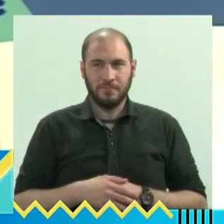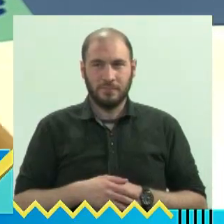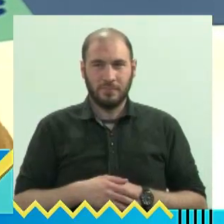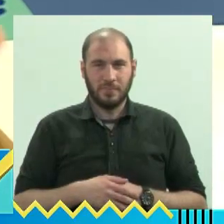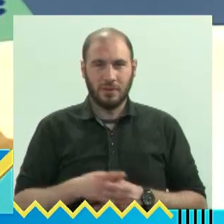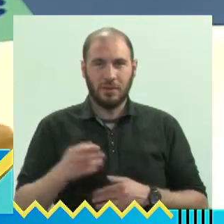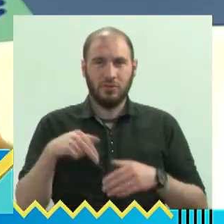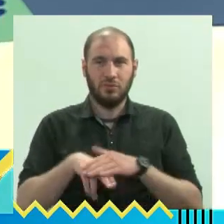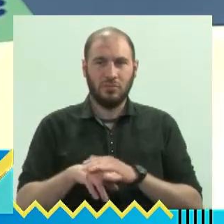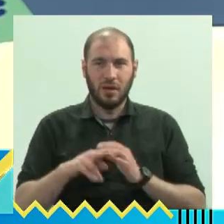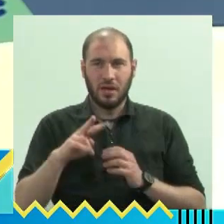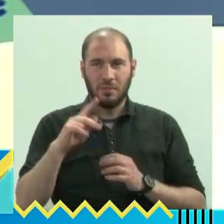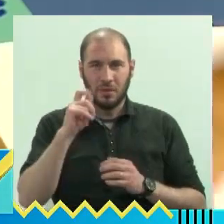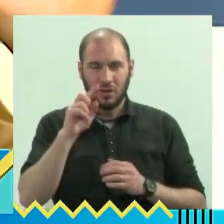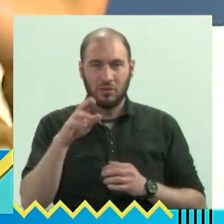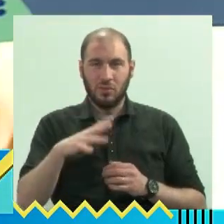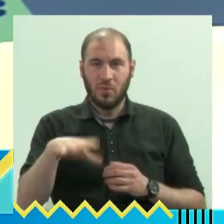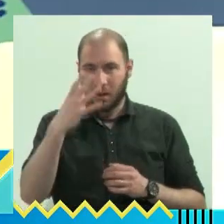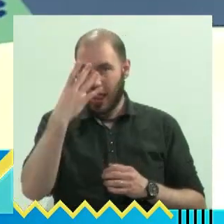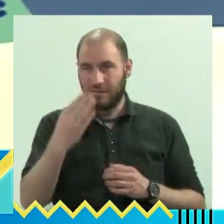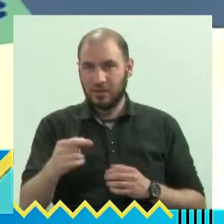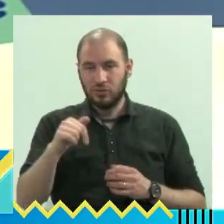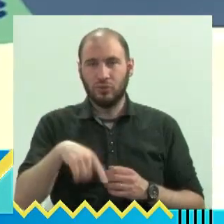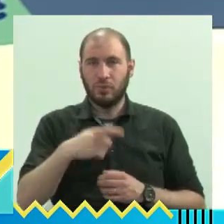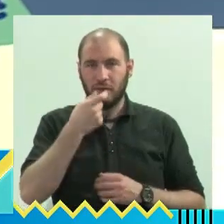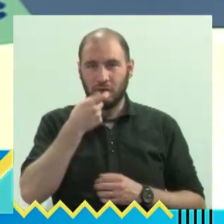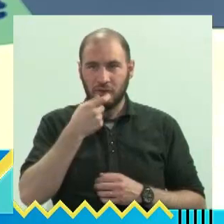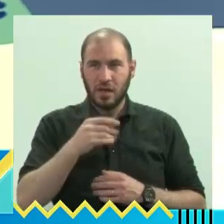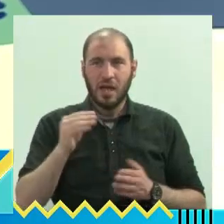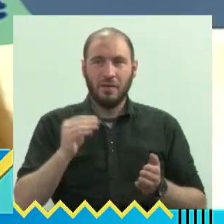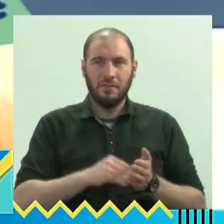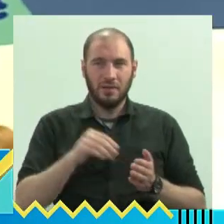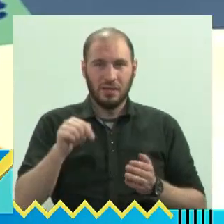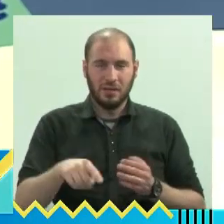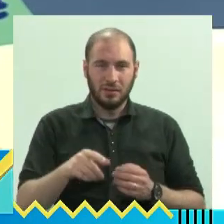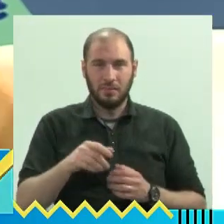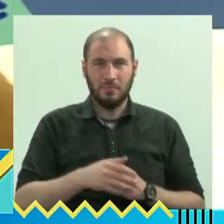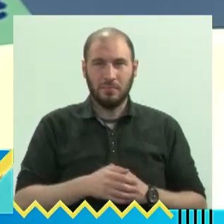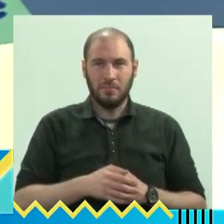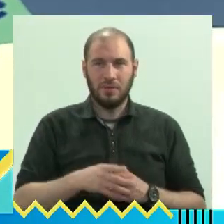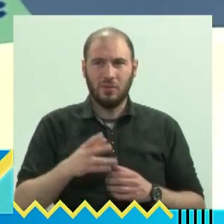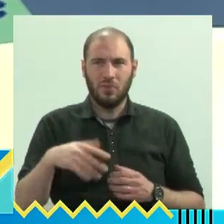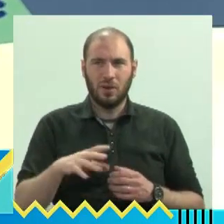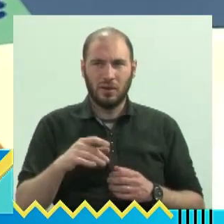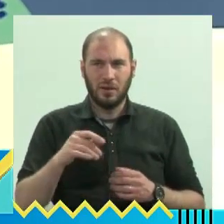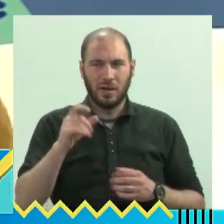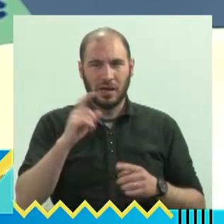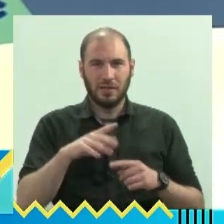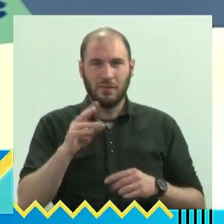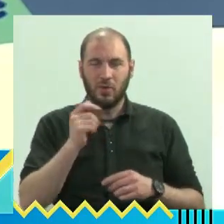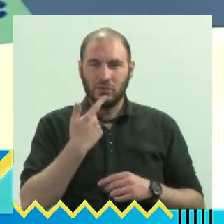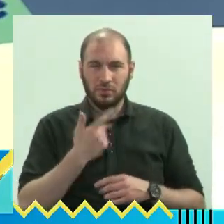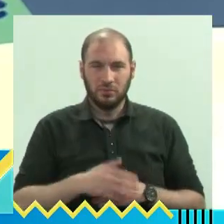La tumba de Bairoleto, que está en General Alvear, acá en el sur de Mendoza, en esa fecha se llena de lo que se llaman los exvotos, digamos, que